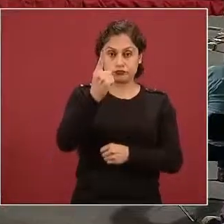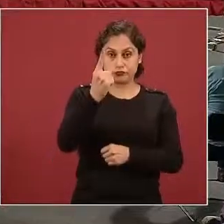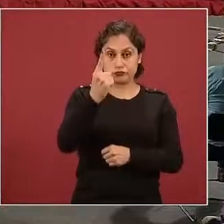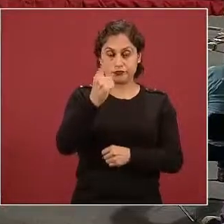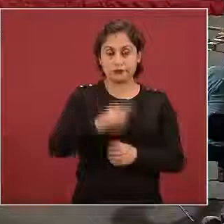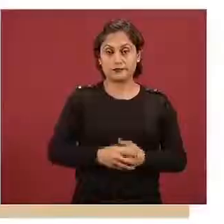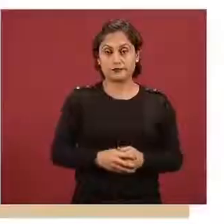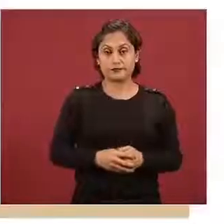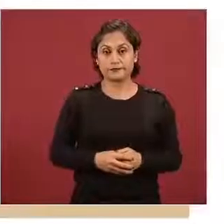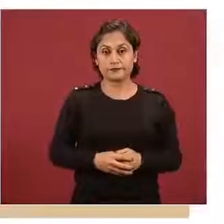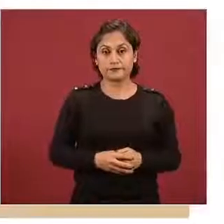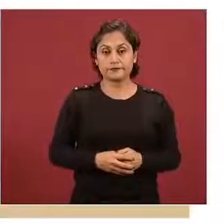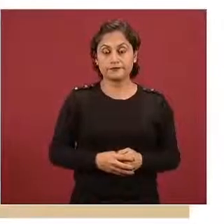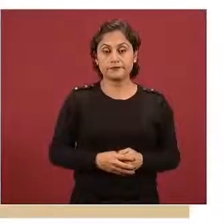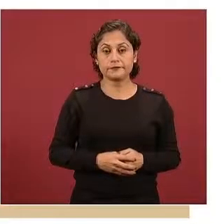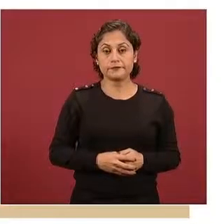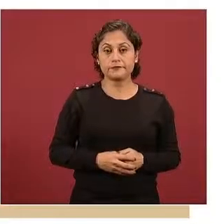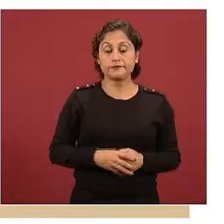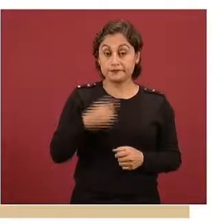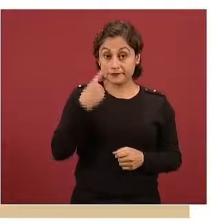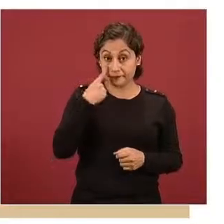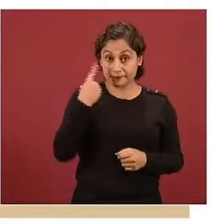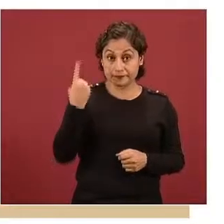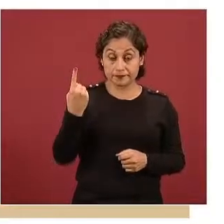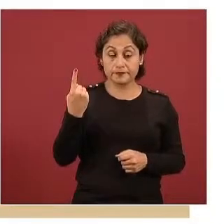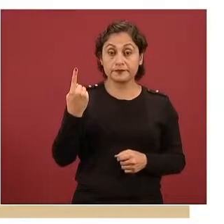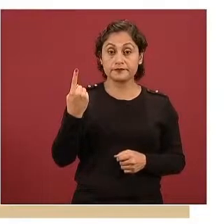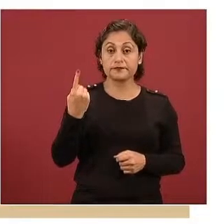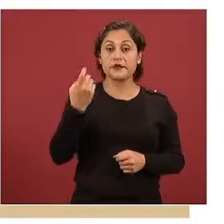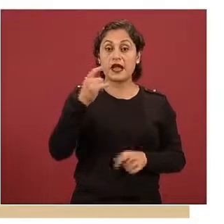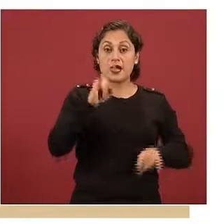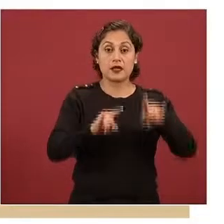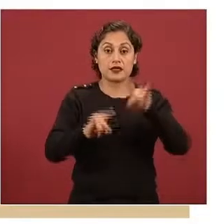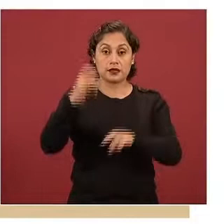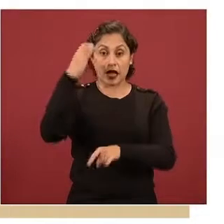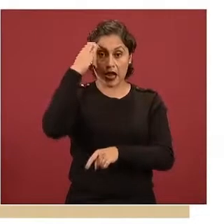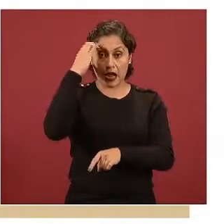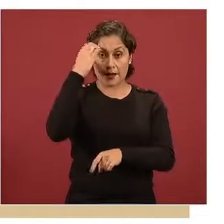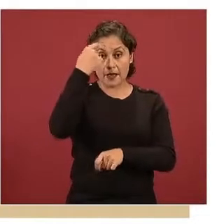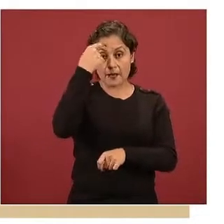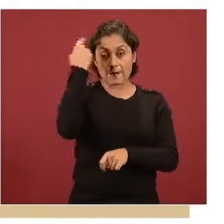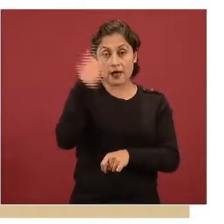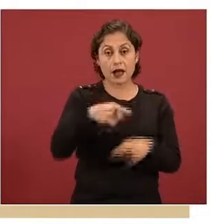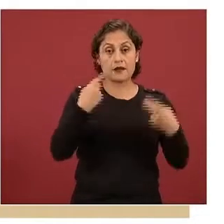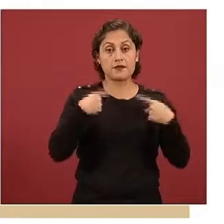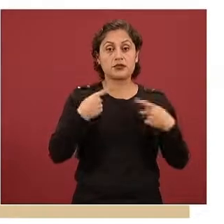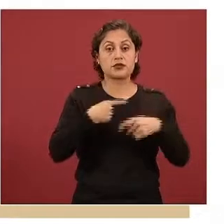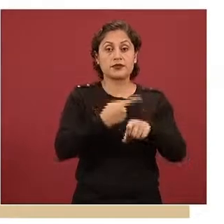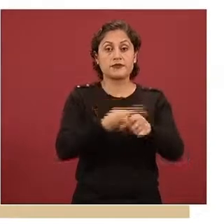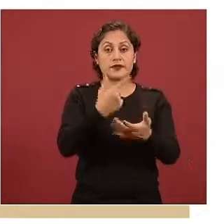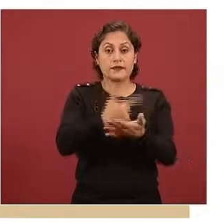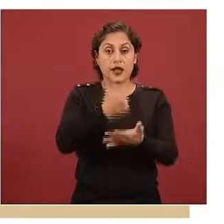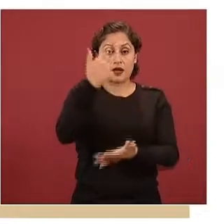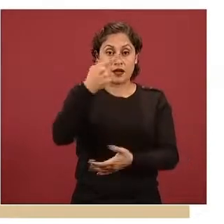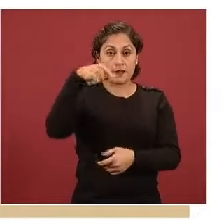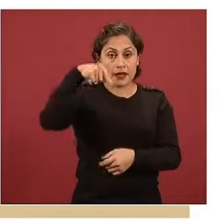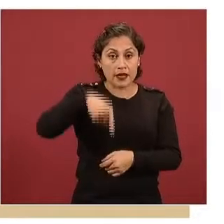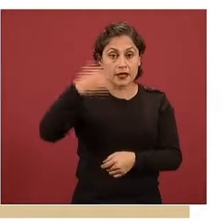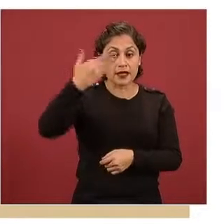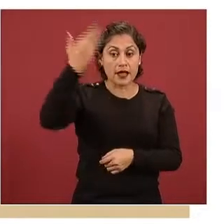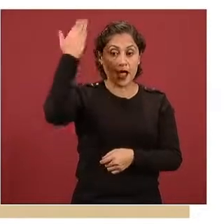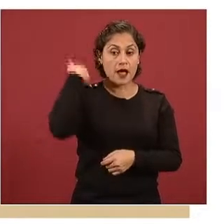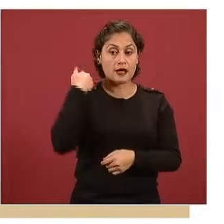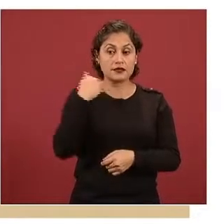porcentual. Recordar que esta cantidad de camas disponibles de terapia intensiva no existían en el país